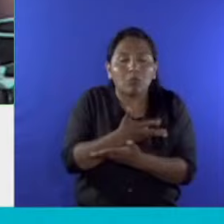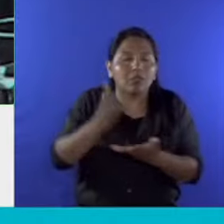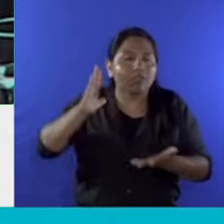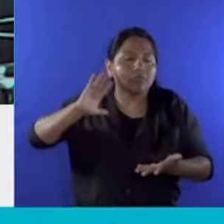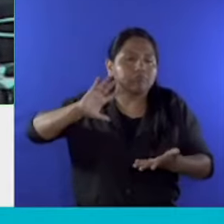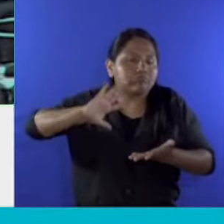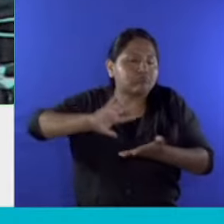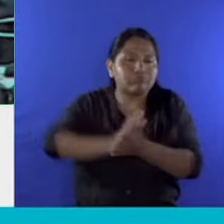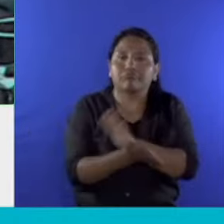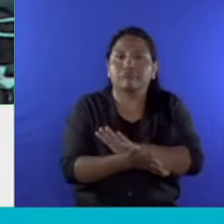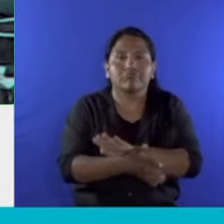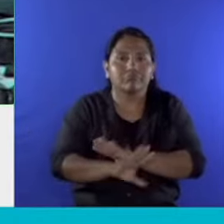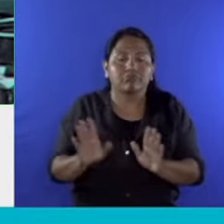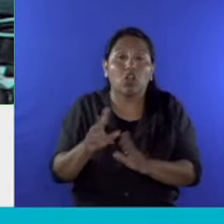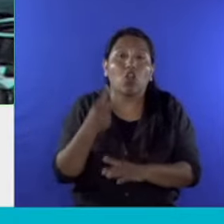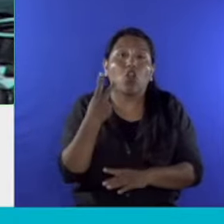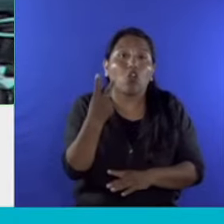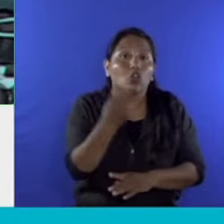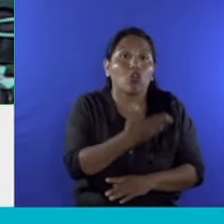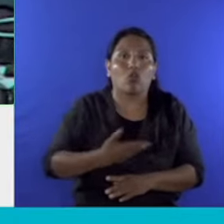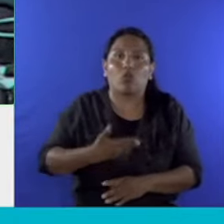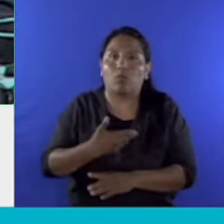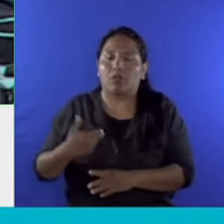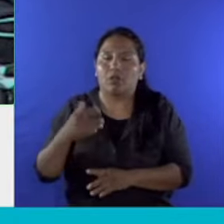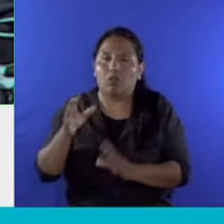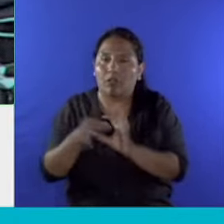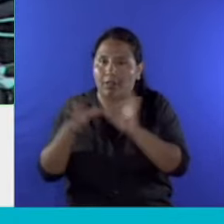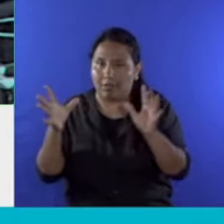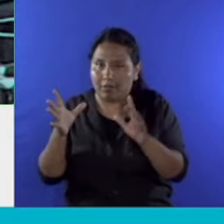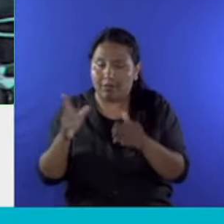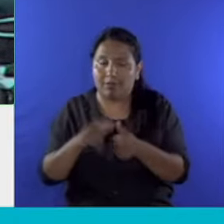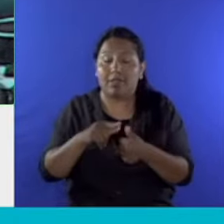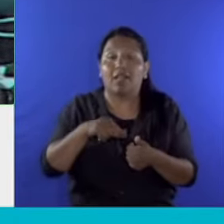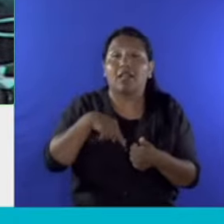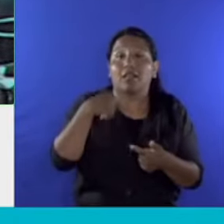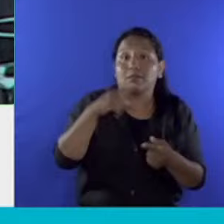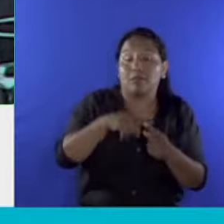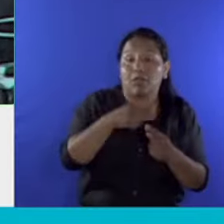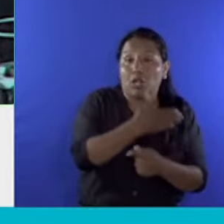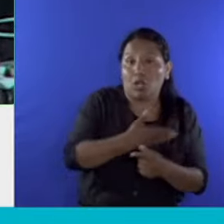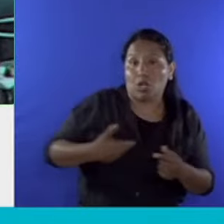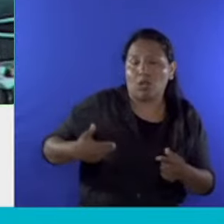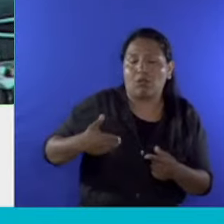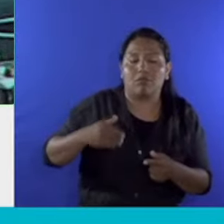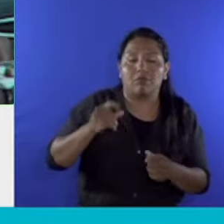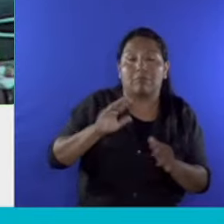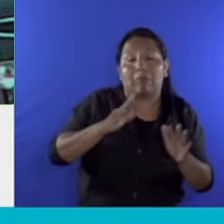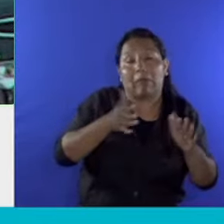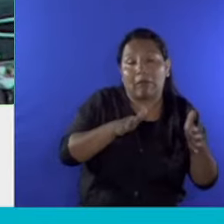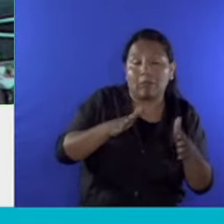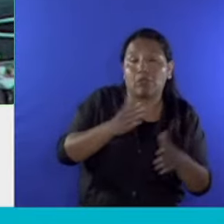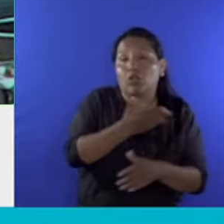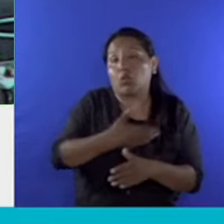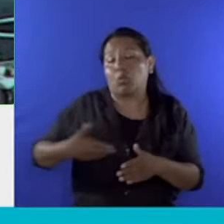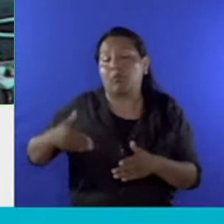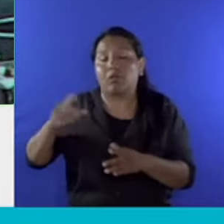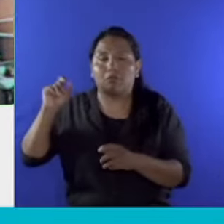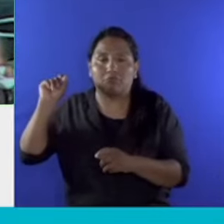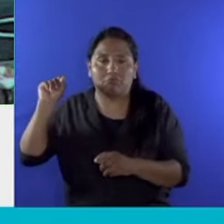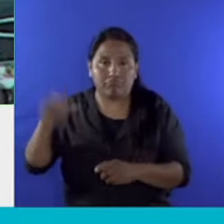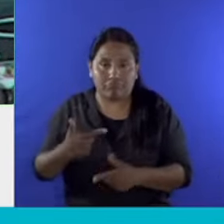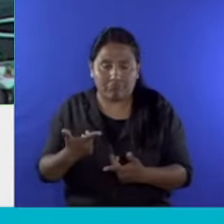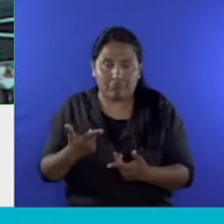Los dos gobiernos libertarios, el gradualista y el brutal, sin